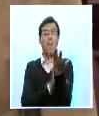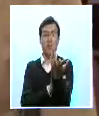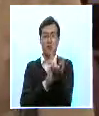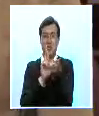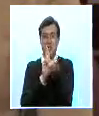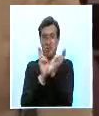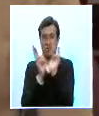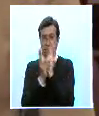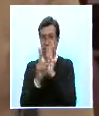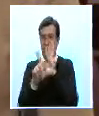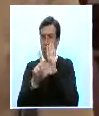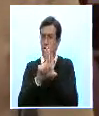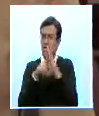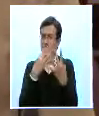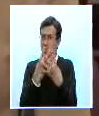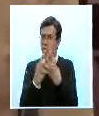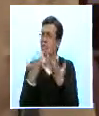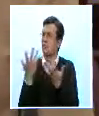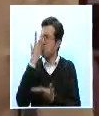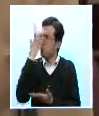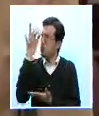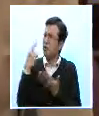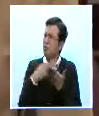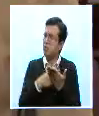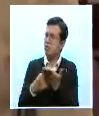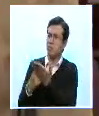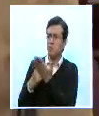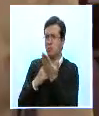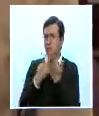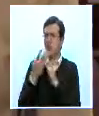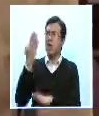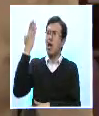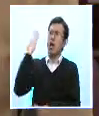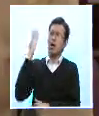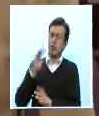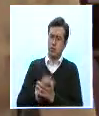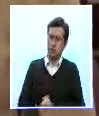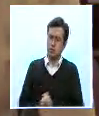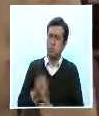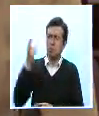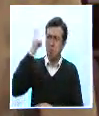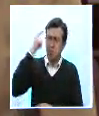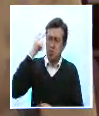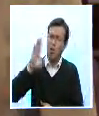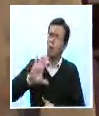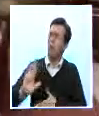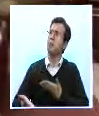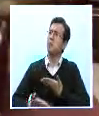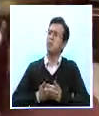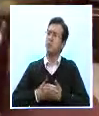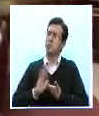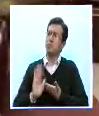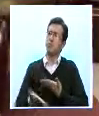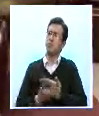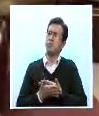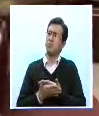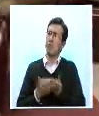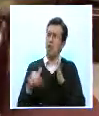y es porque durante el análisis del código penal no se consideró incorporar este